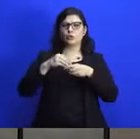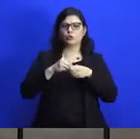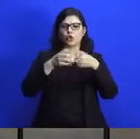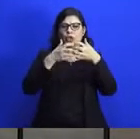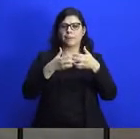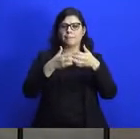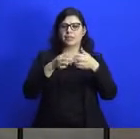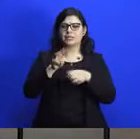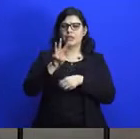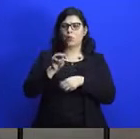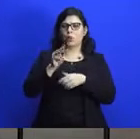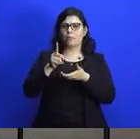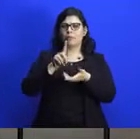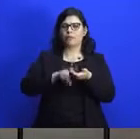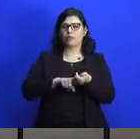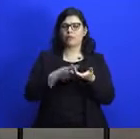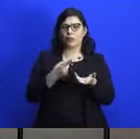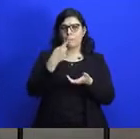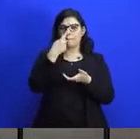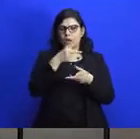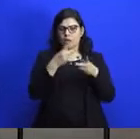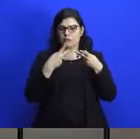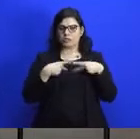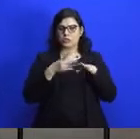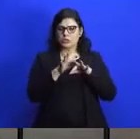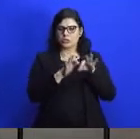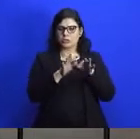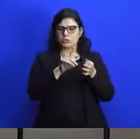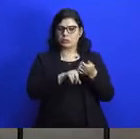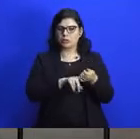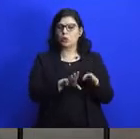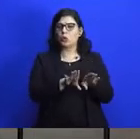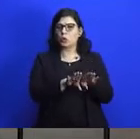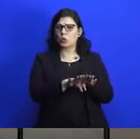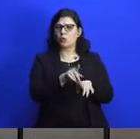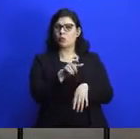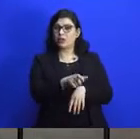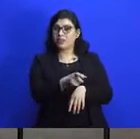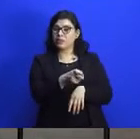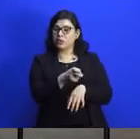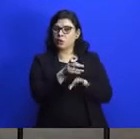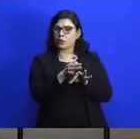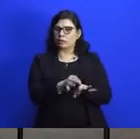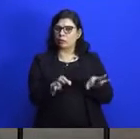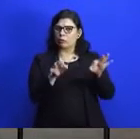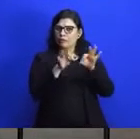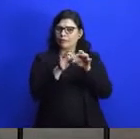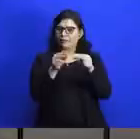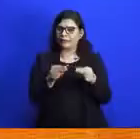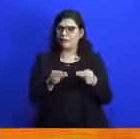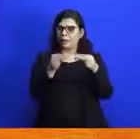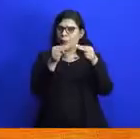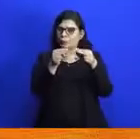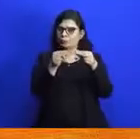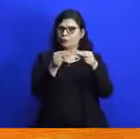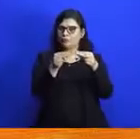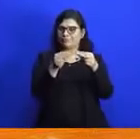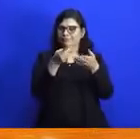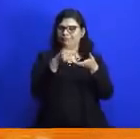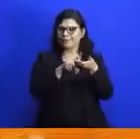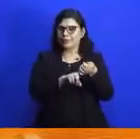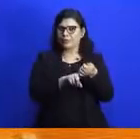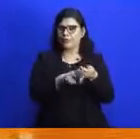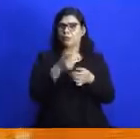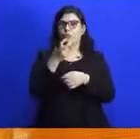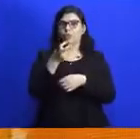buscando también cómo impactar en nuestra cadena de valor, ya que son una pieza medular de nuestro negocio. Por ello, nos enfocamos en